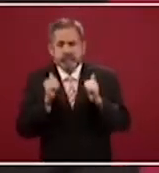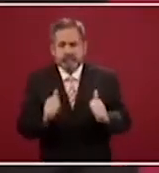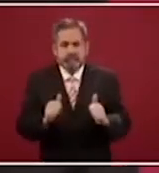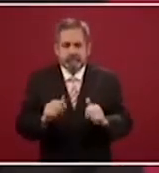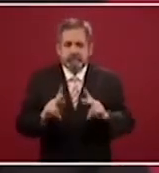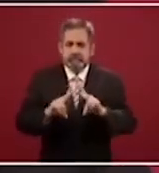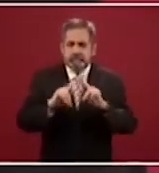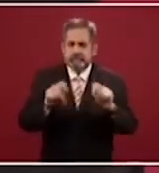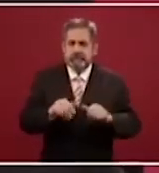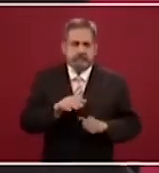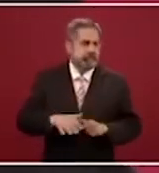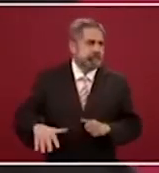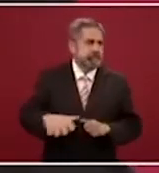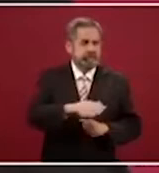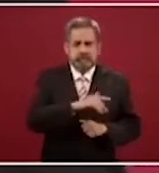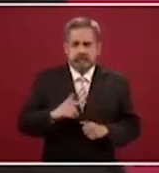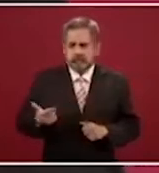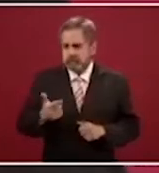la tranquilidad.